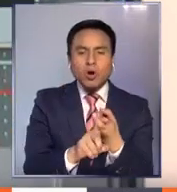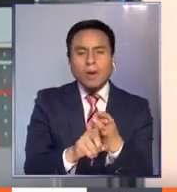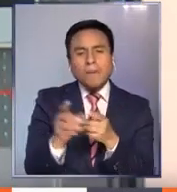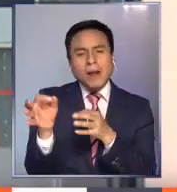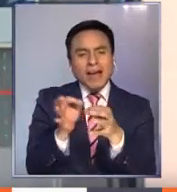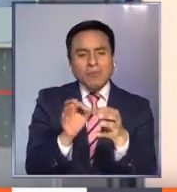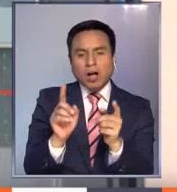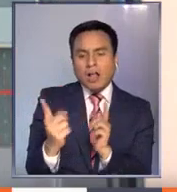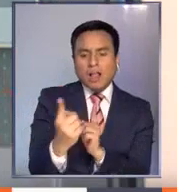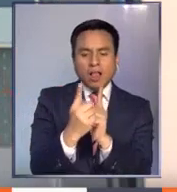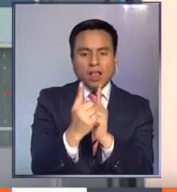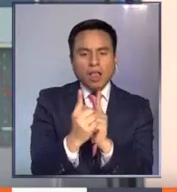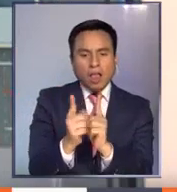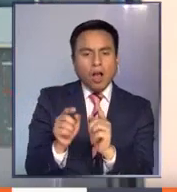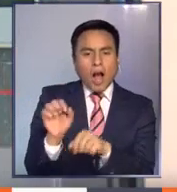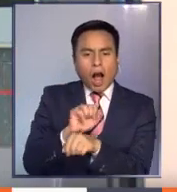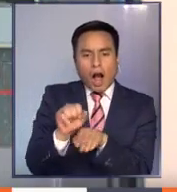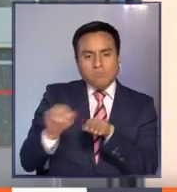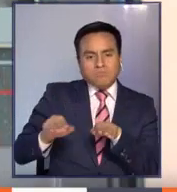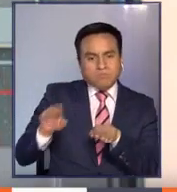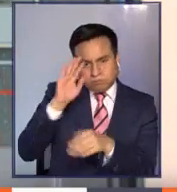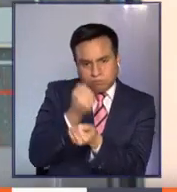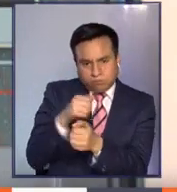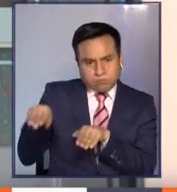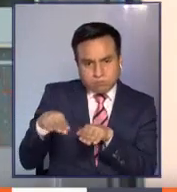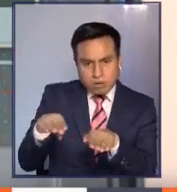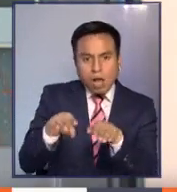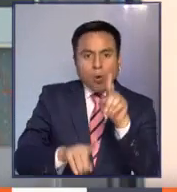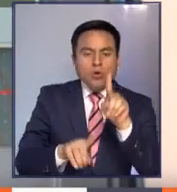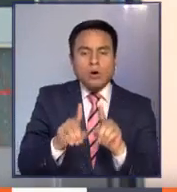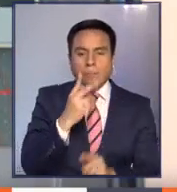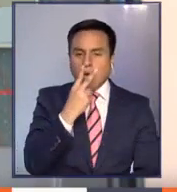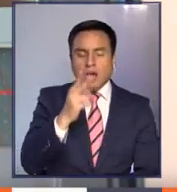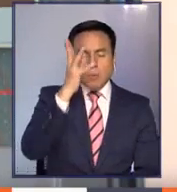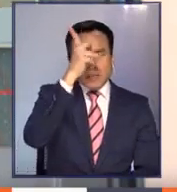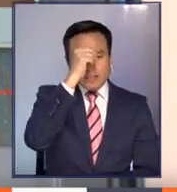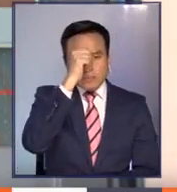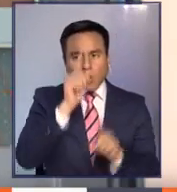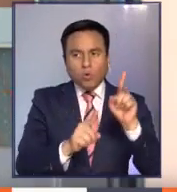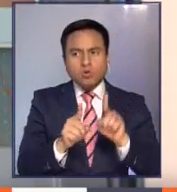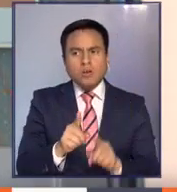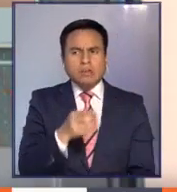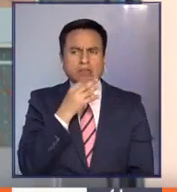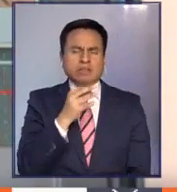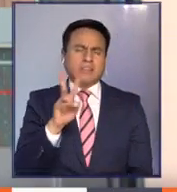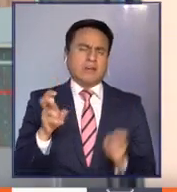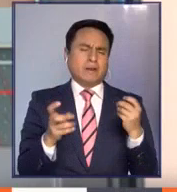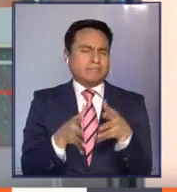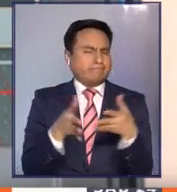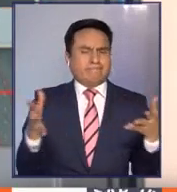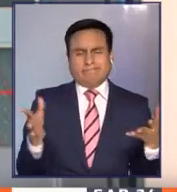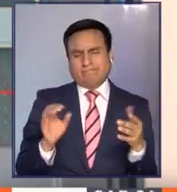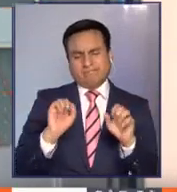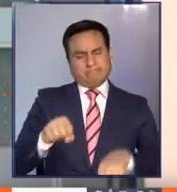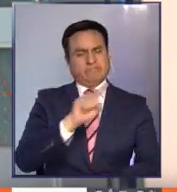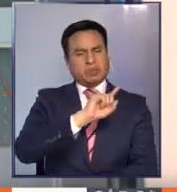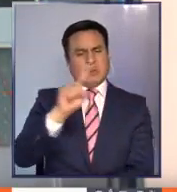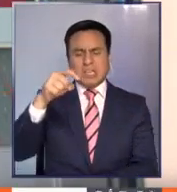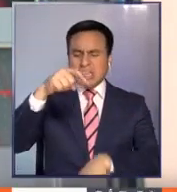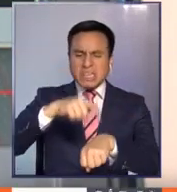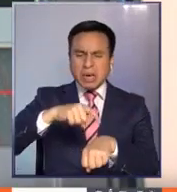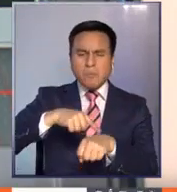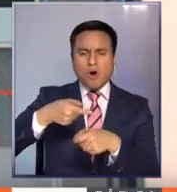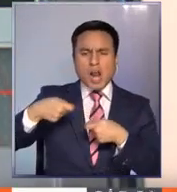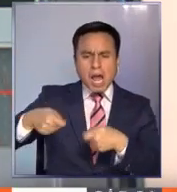acompañado por tres patrulleros. Están los que ven solo romanticismo y quienes acusan un exceso inaceptable de tiempo y